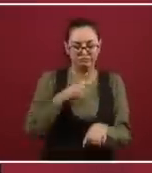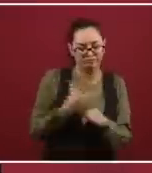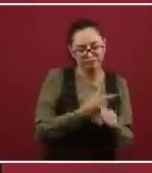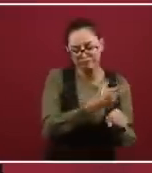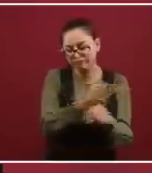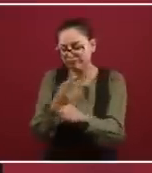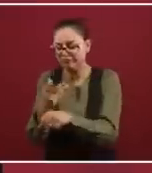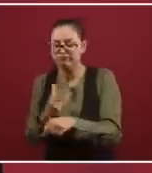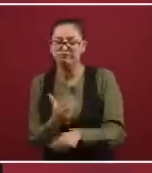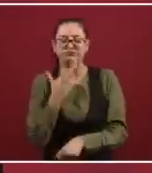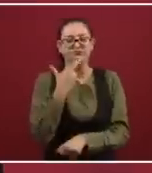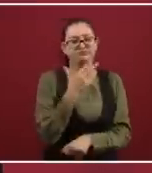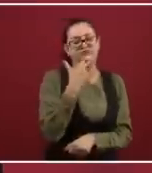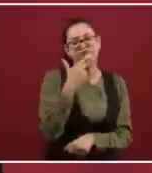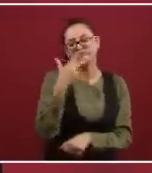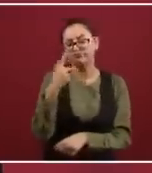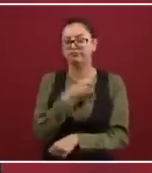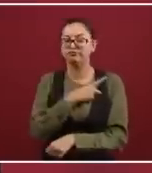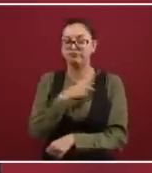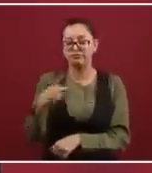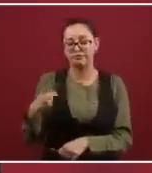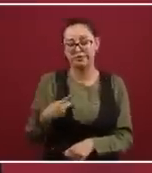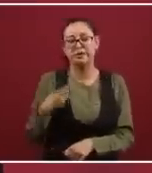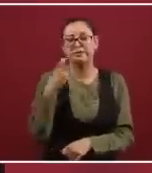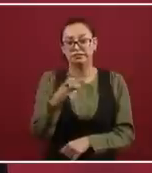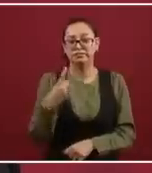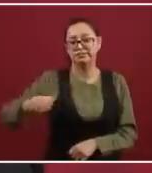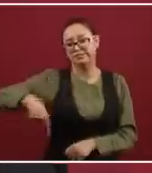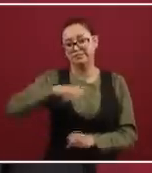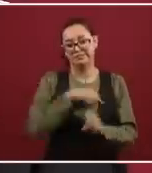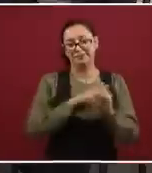y vamos al terreno, vamos a